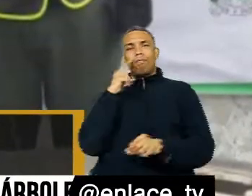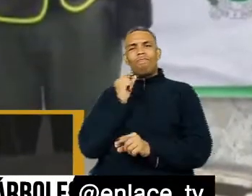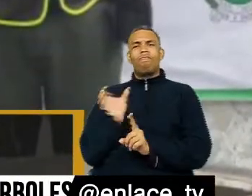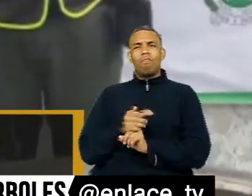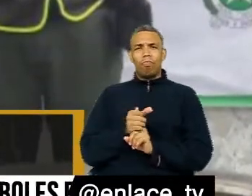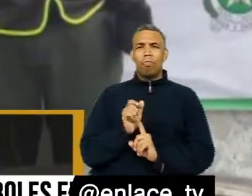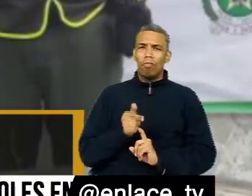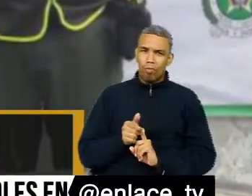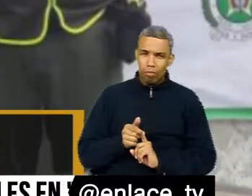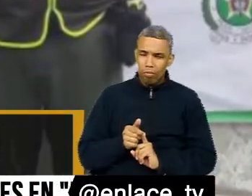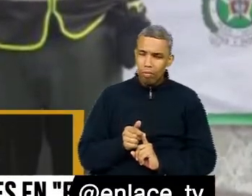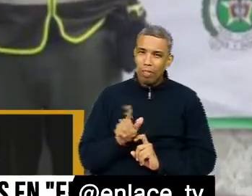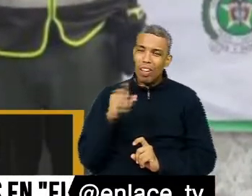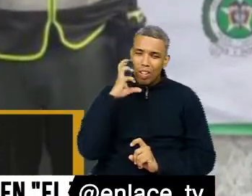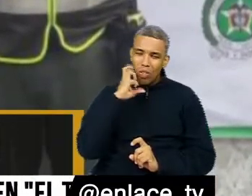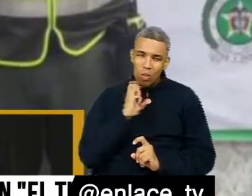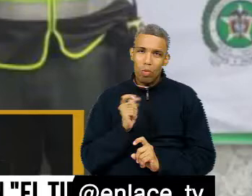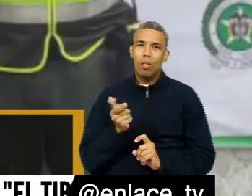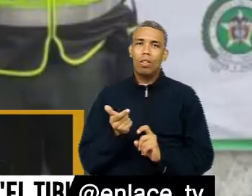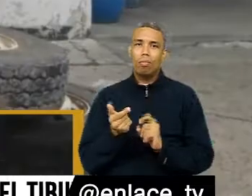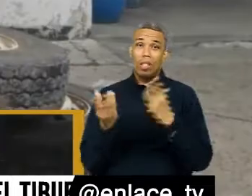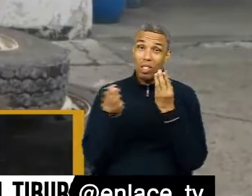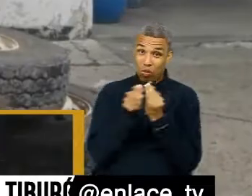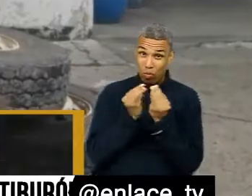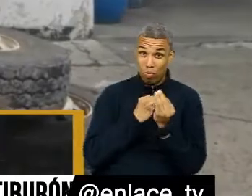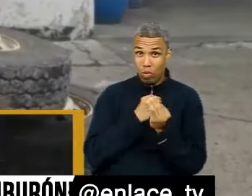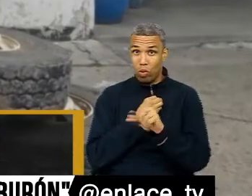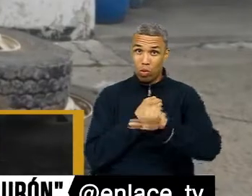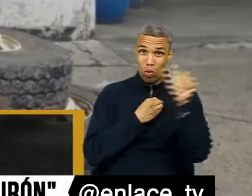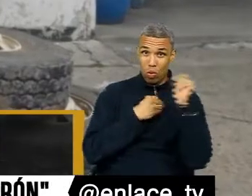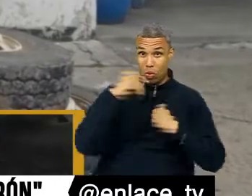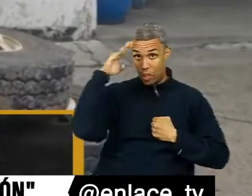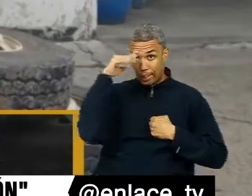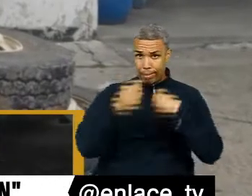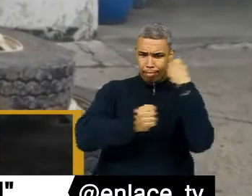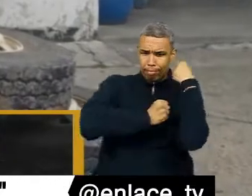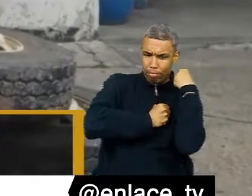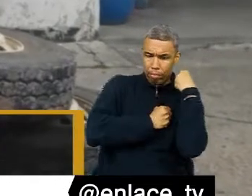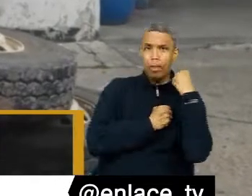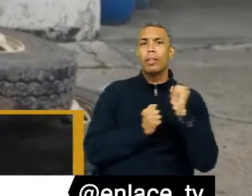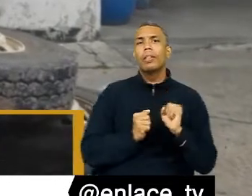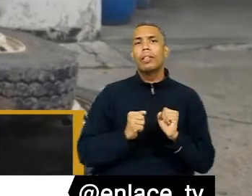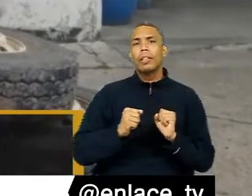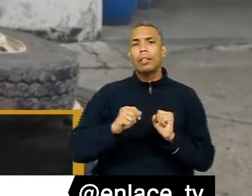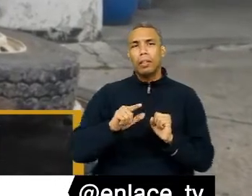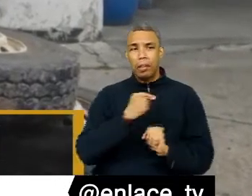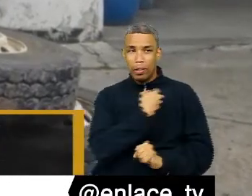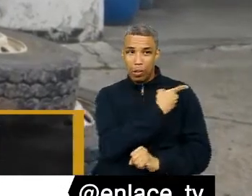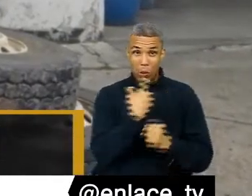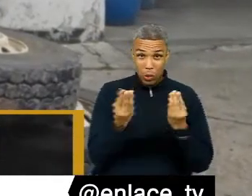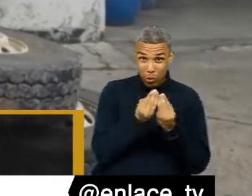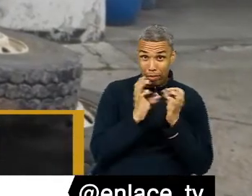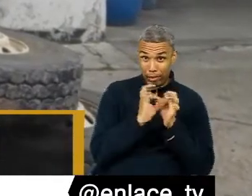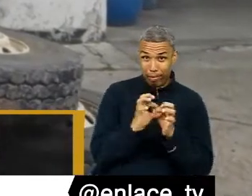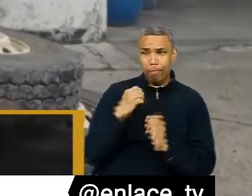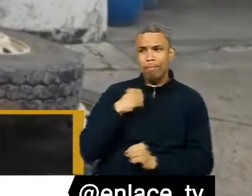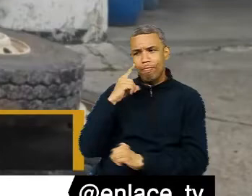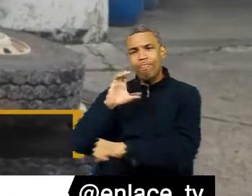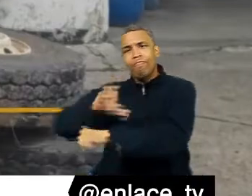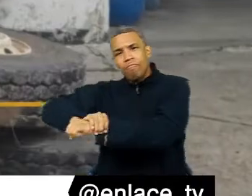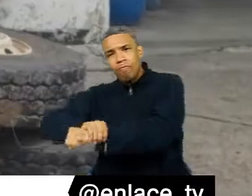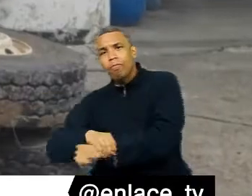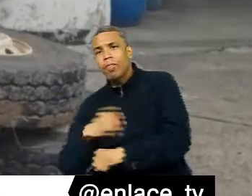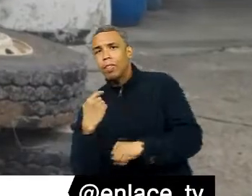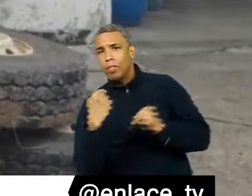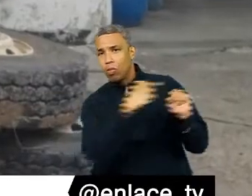de captura fue realizado en coordinación con el Ejército Nacional y el Departamento de Policía del Magdalena Medio. El capturado fue dejado a disposición